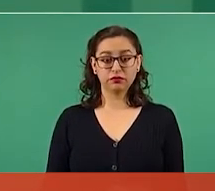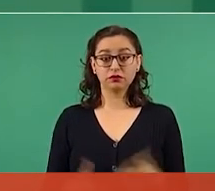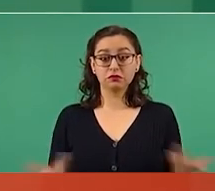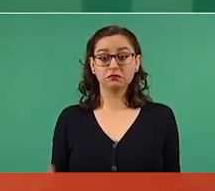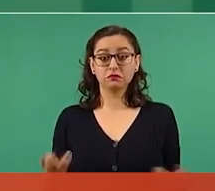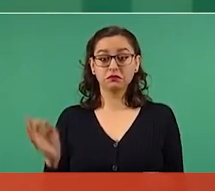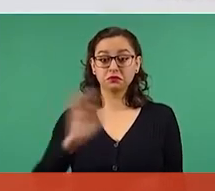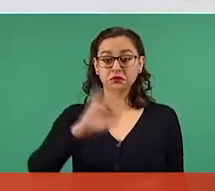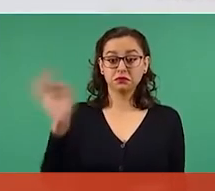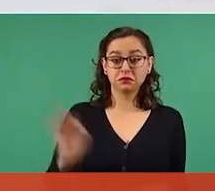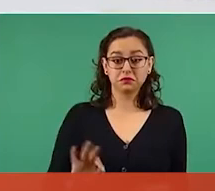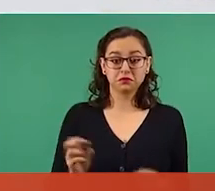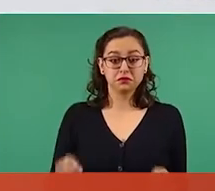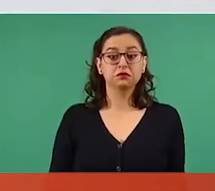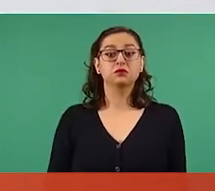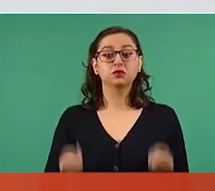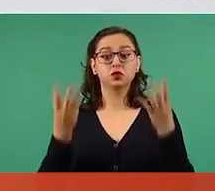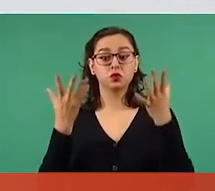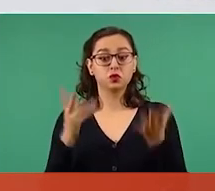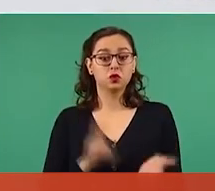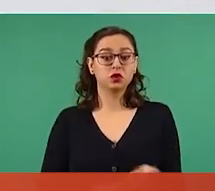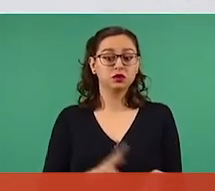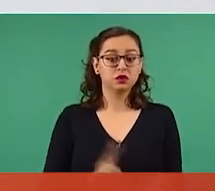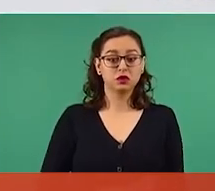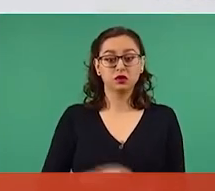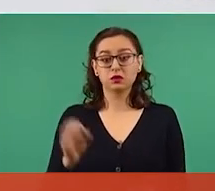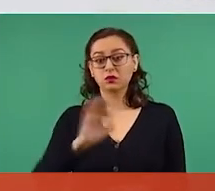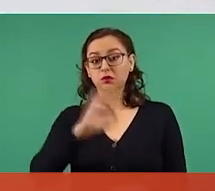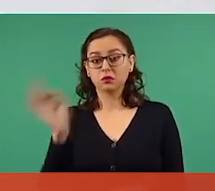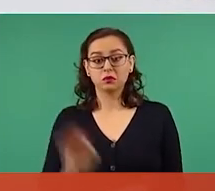porcentaje válido de participación.